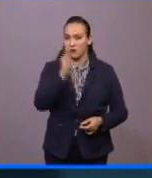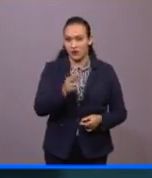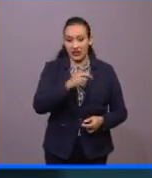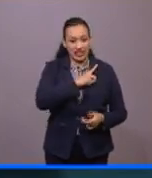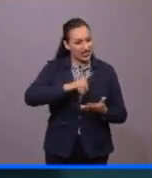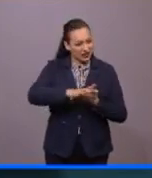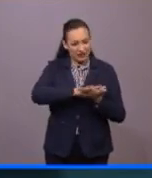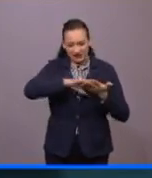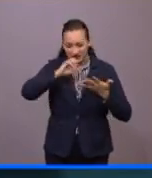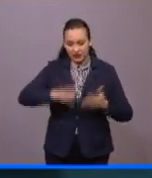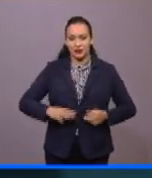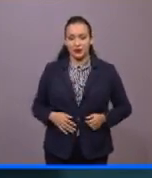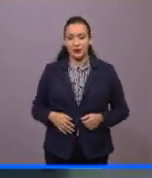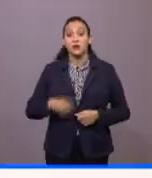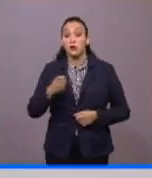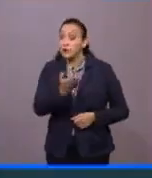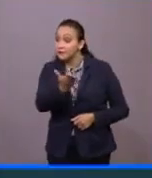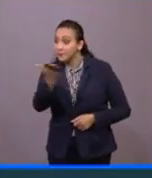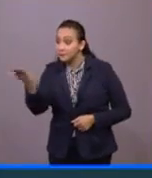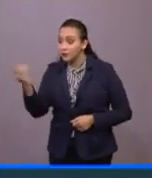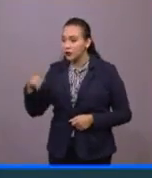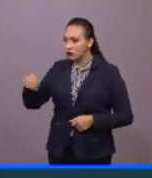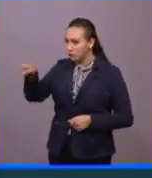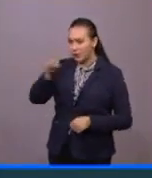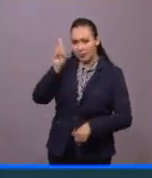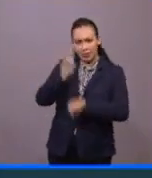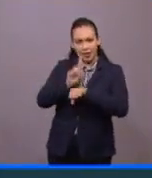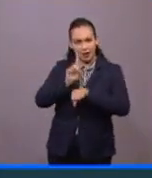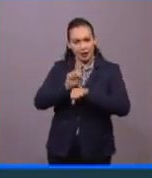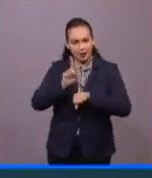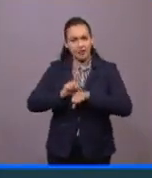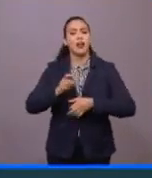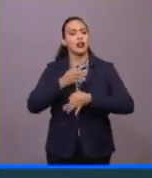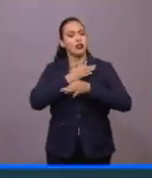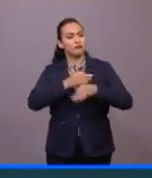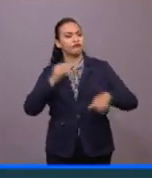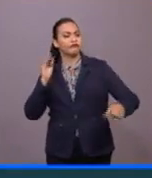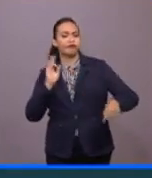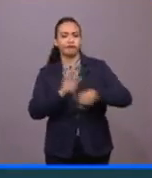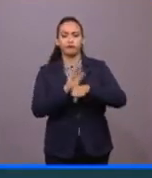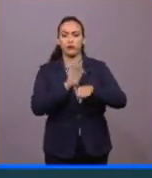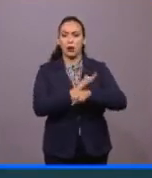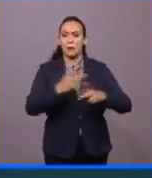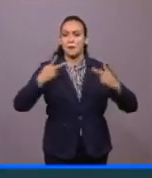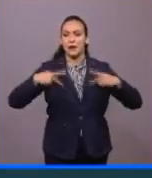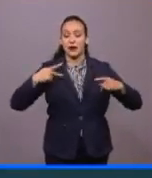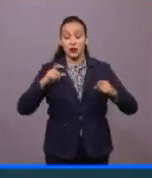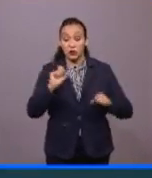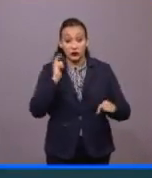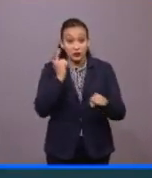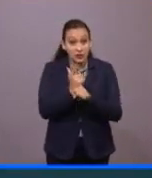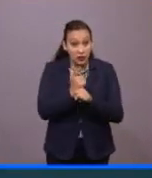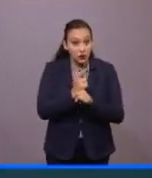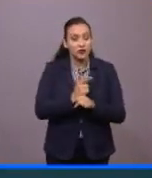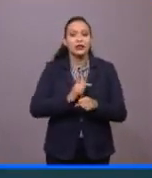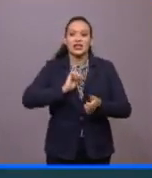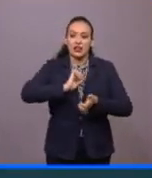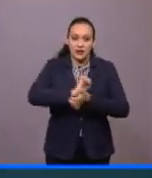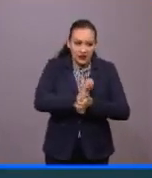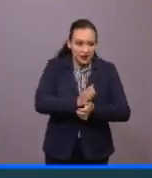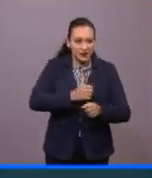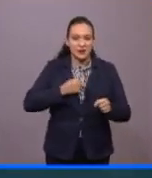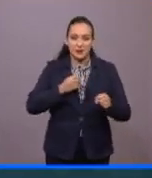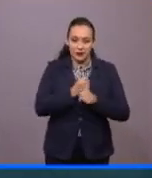que llamó a trabajar para garantizar todos los días una defensa pública que identifique, denuncie y combata esta